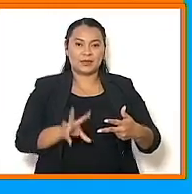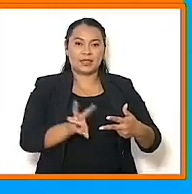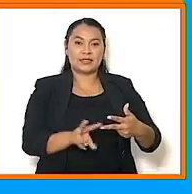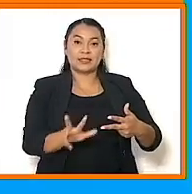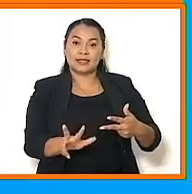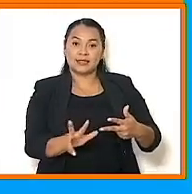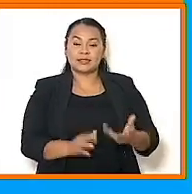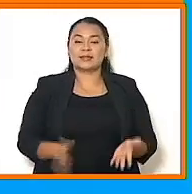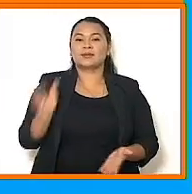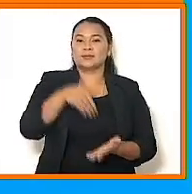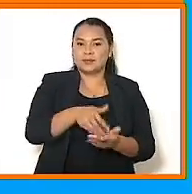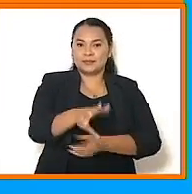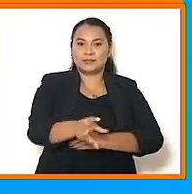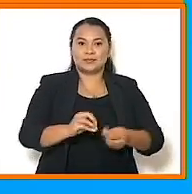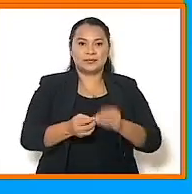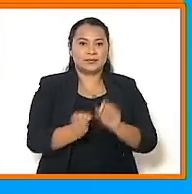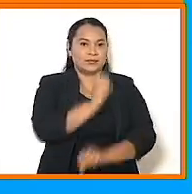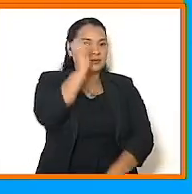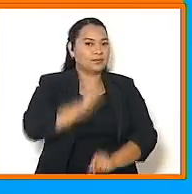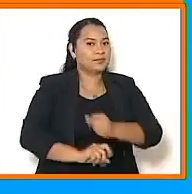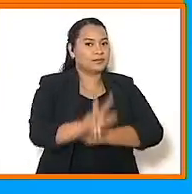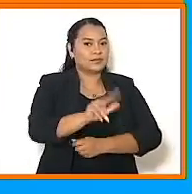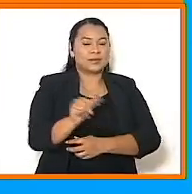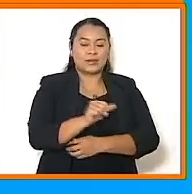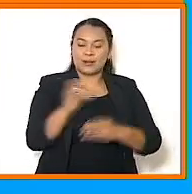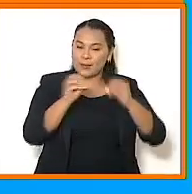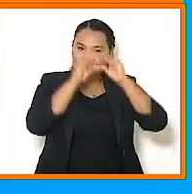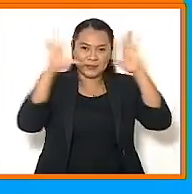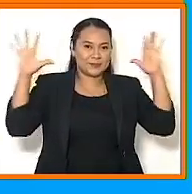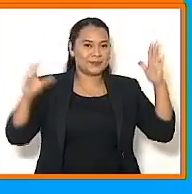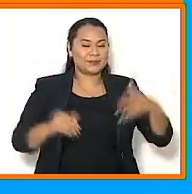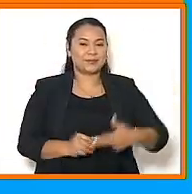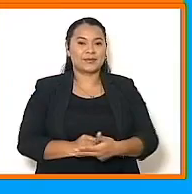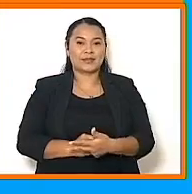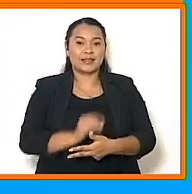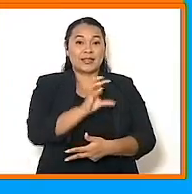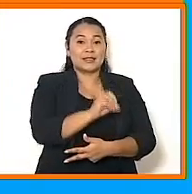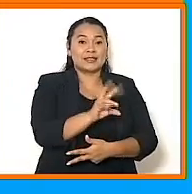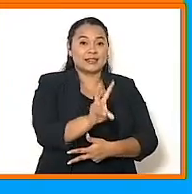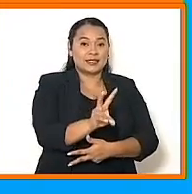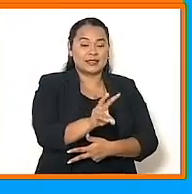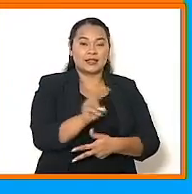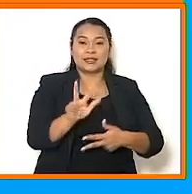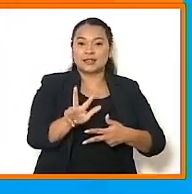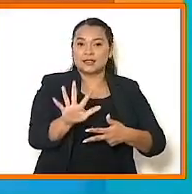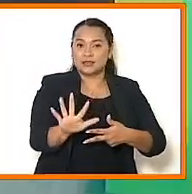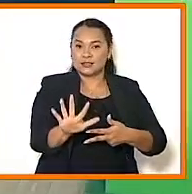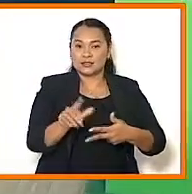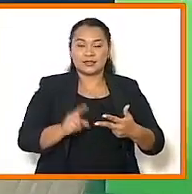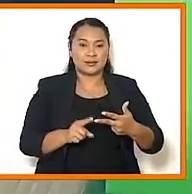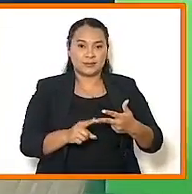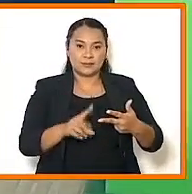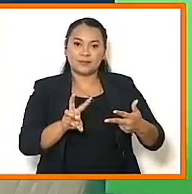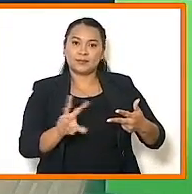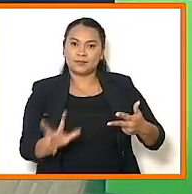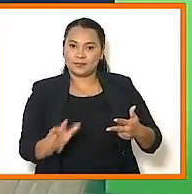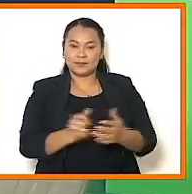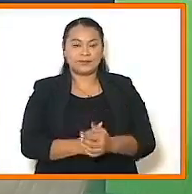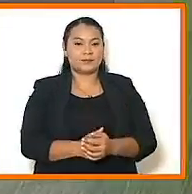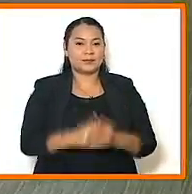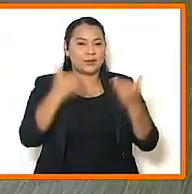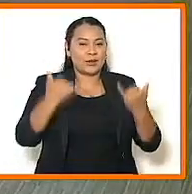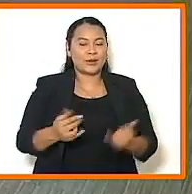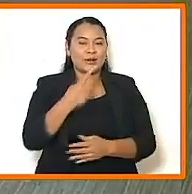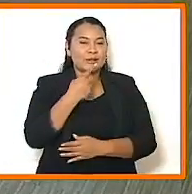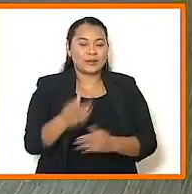63. Los tres números ganadores en Pega 3 en esta mañana son 07, 35 y 63. Ahora dime